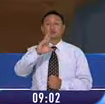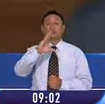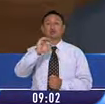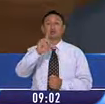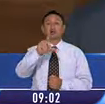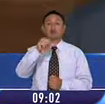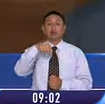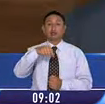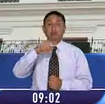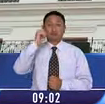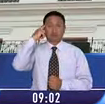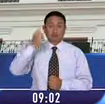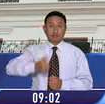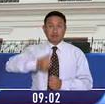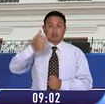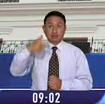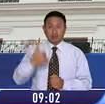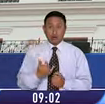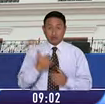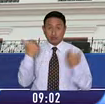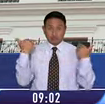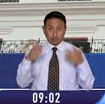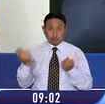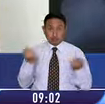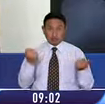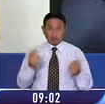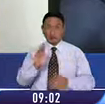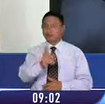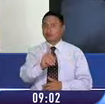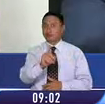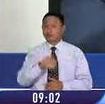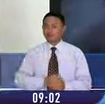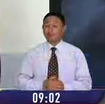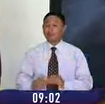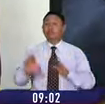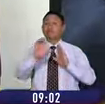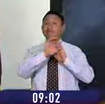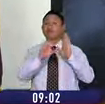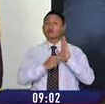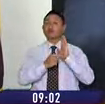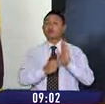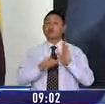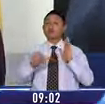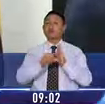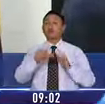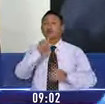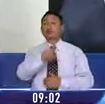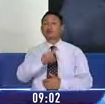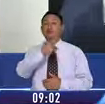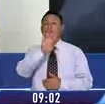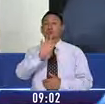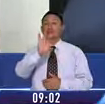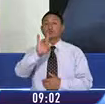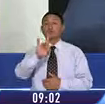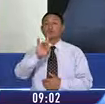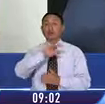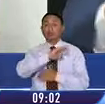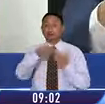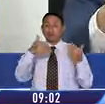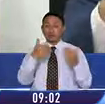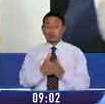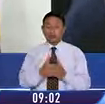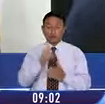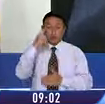que el Ejecutivo no tiene carta blanca para gobernar. La Constitución es artículo 148, donde todos, gobierno